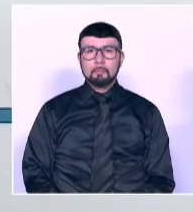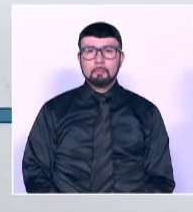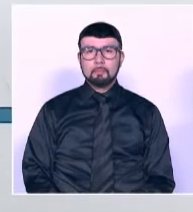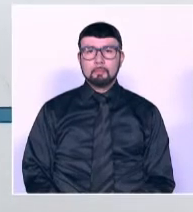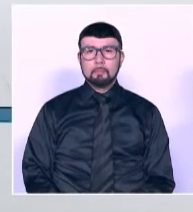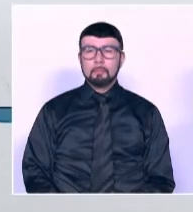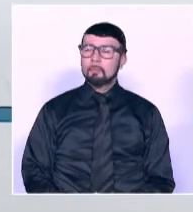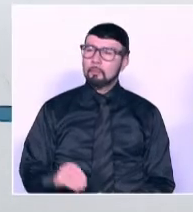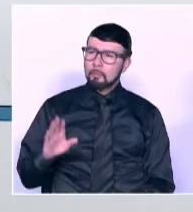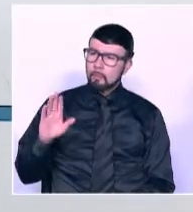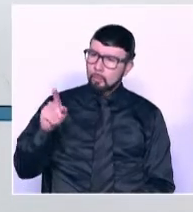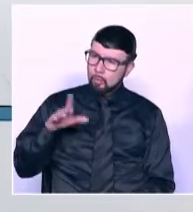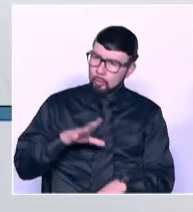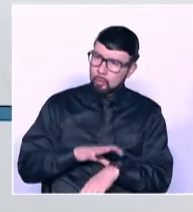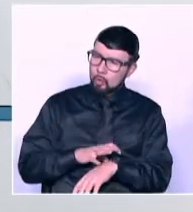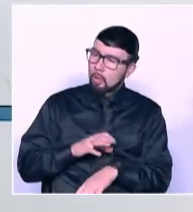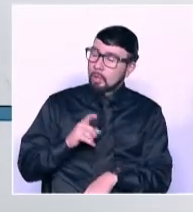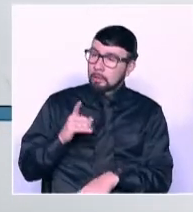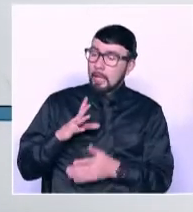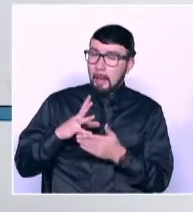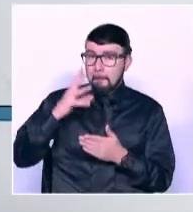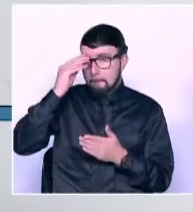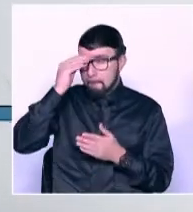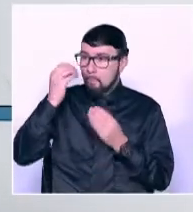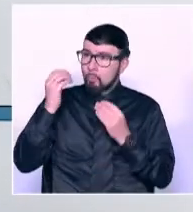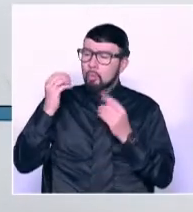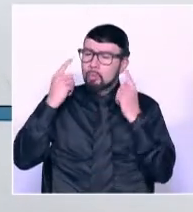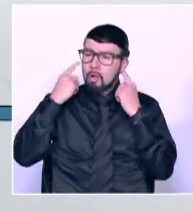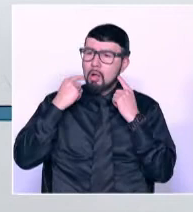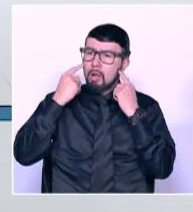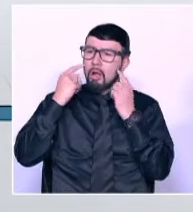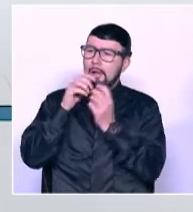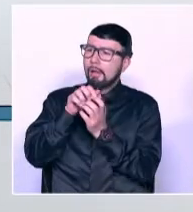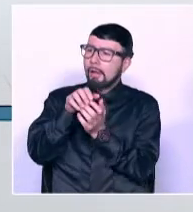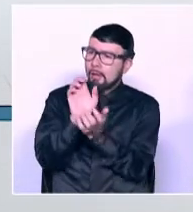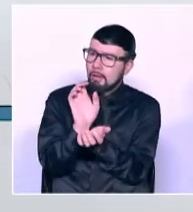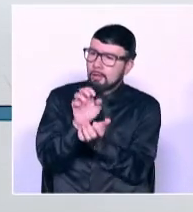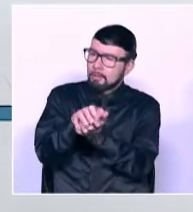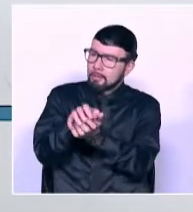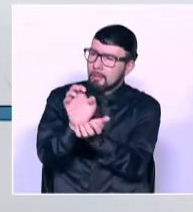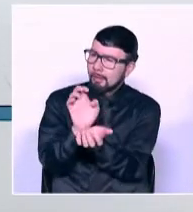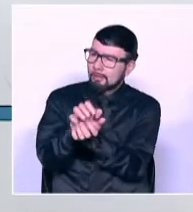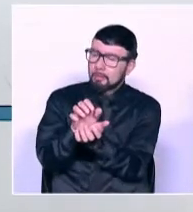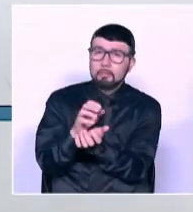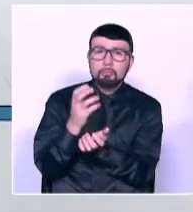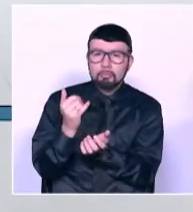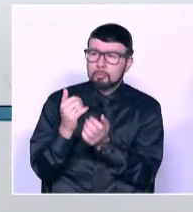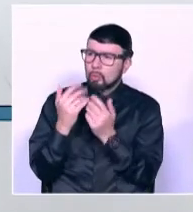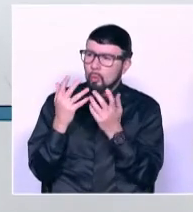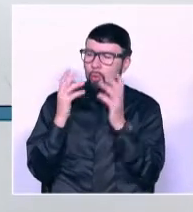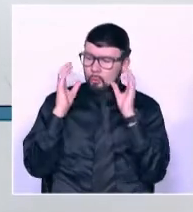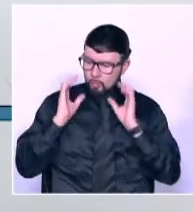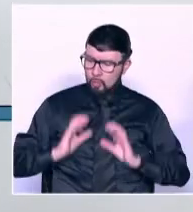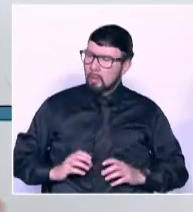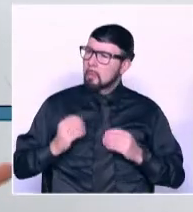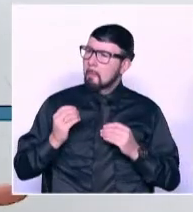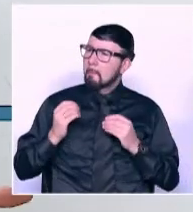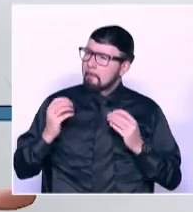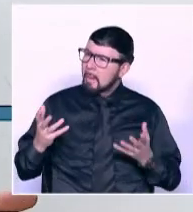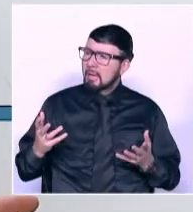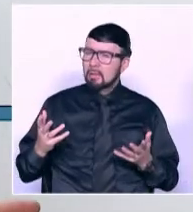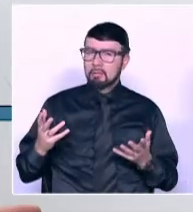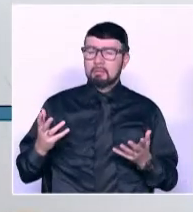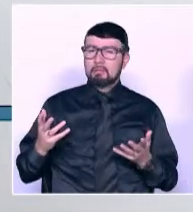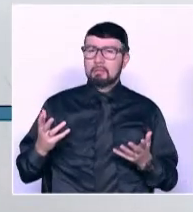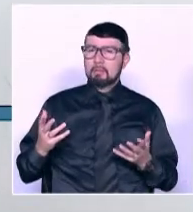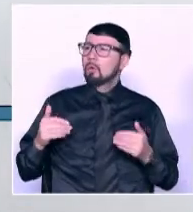Bueno, doctora, hemos aprendido mucho acerca de la articulación temporomandibular, anatomía, para qué funciona,